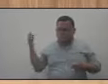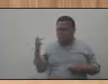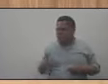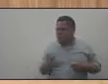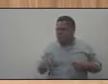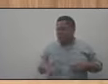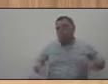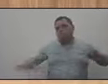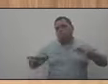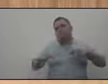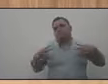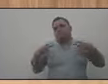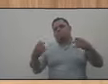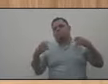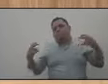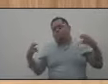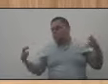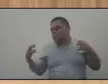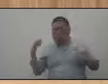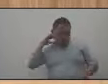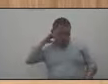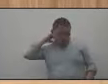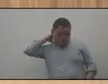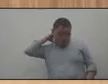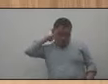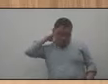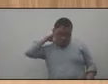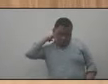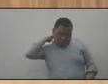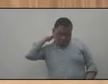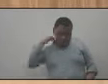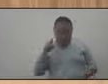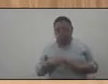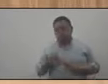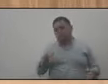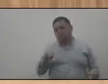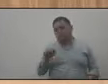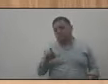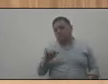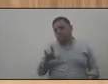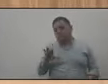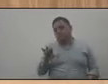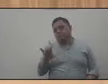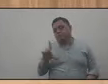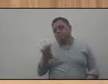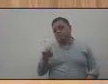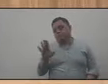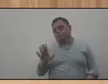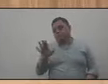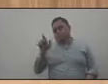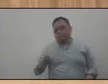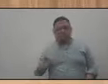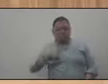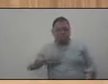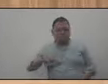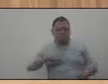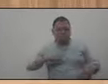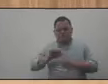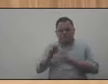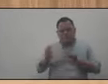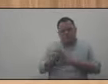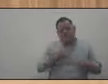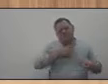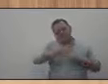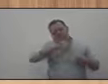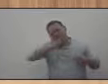este escenario. A nuestra gestora social, doctora Maricielo Barrera Rodríguez, quien lideró toda la parte social, llegando hasta